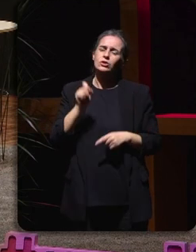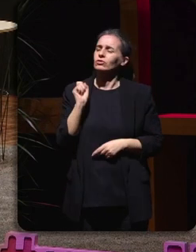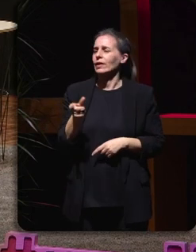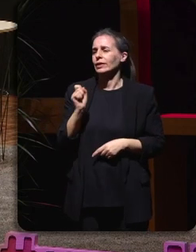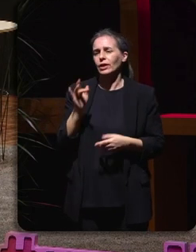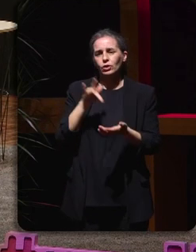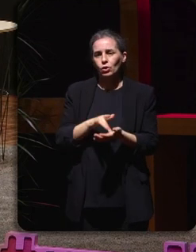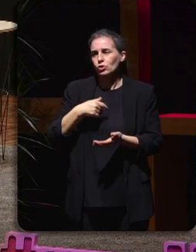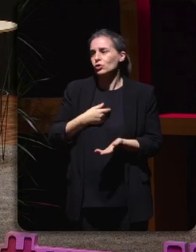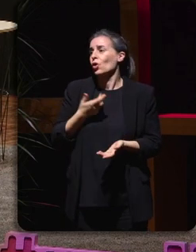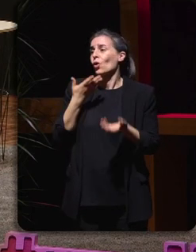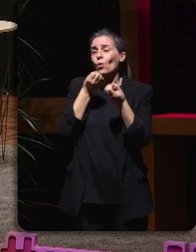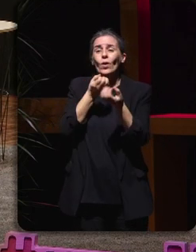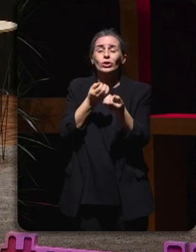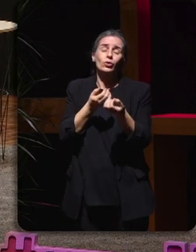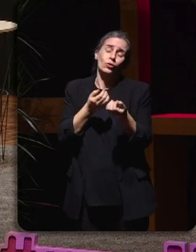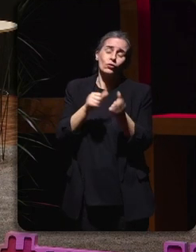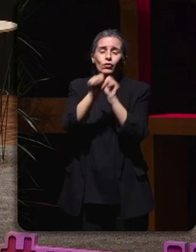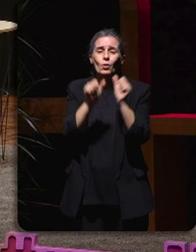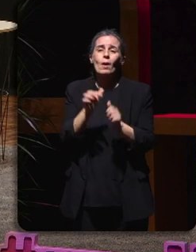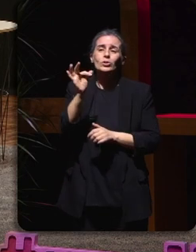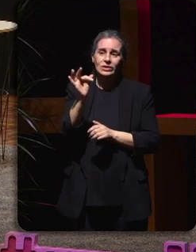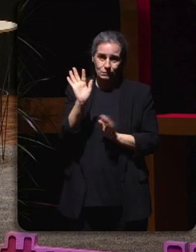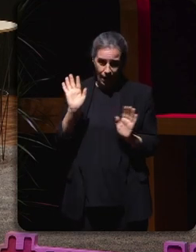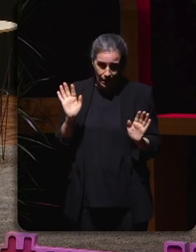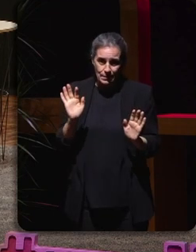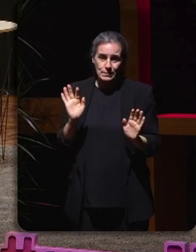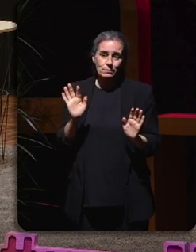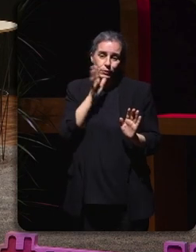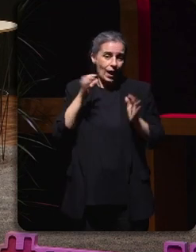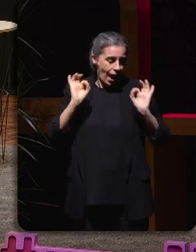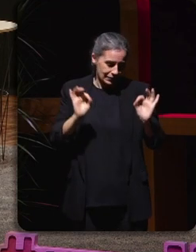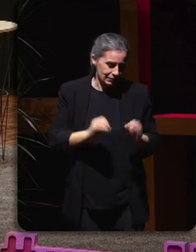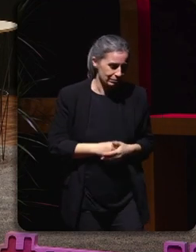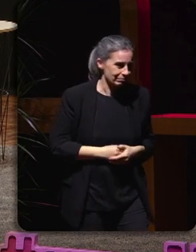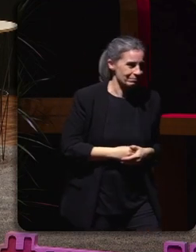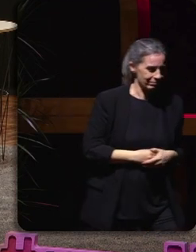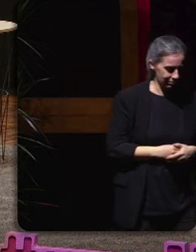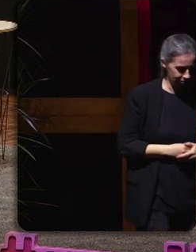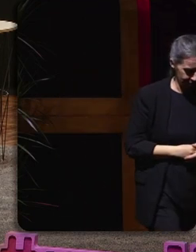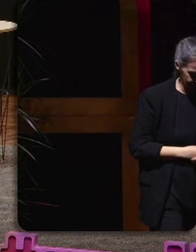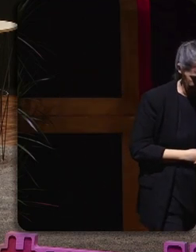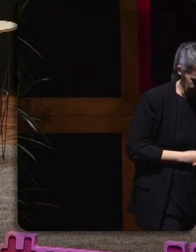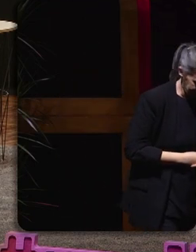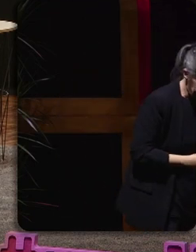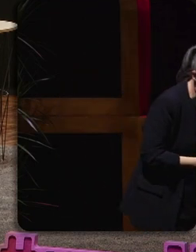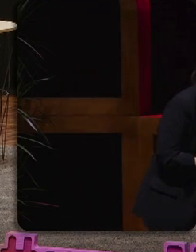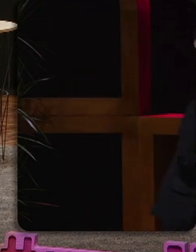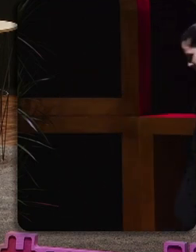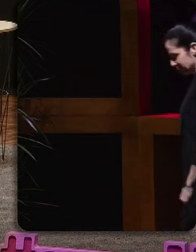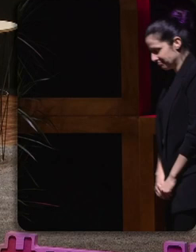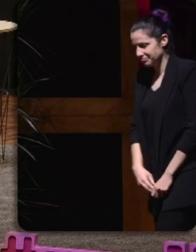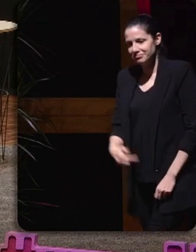rato yo lo cuento y la diapositiva Viene un ratillo después porque yo funciono así hago todo muy bien pero